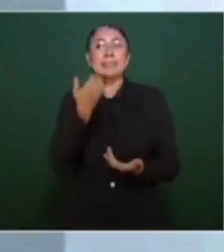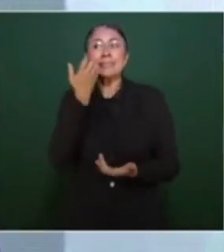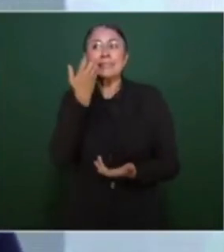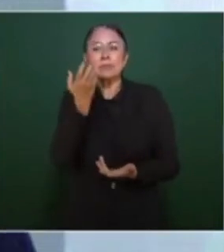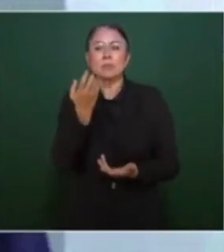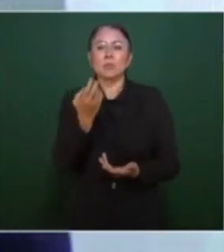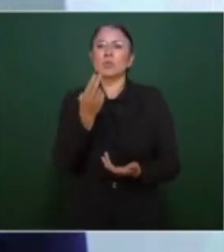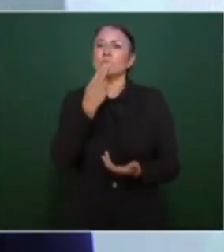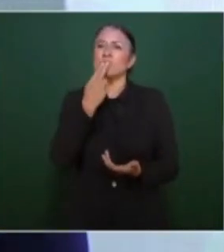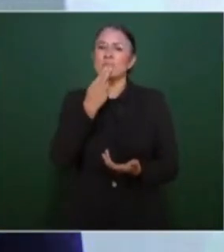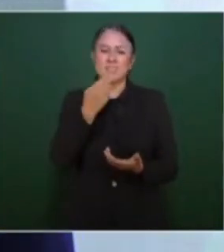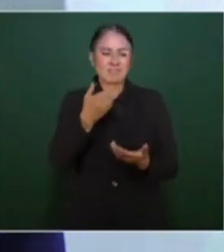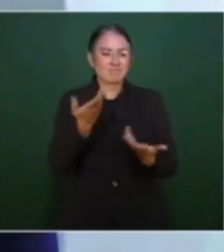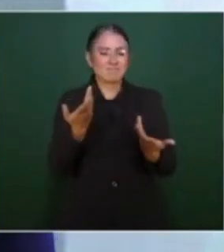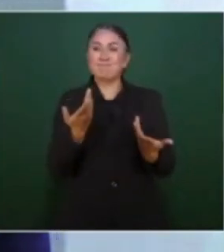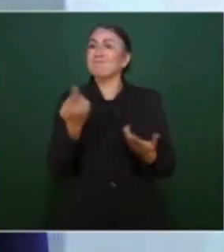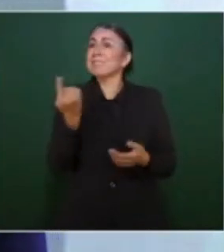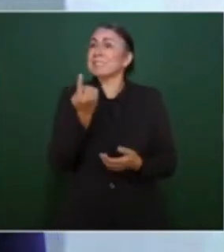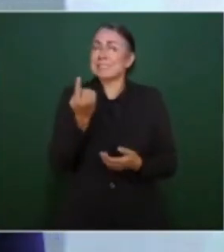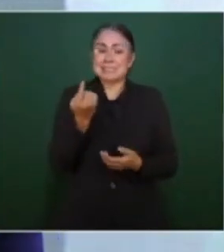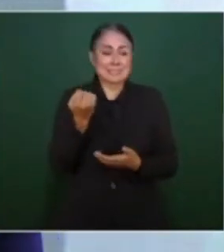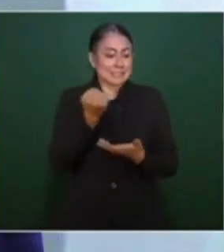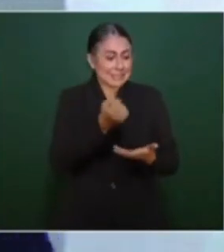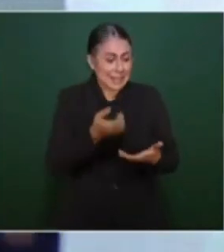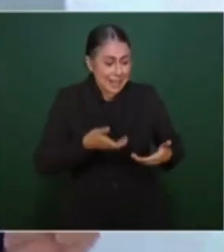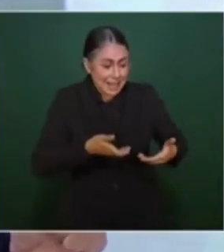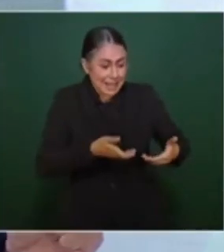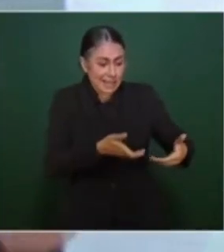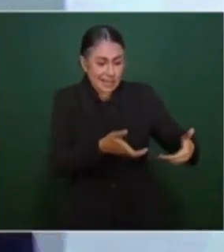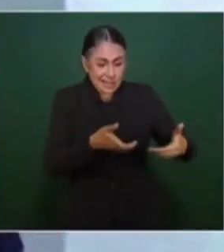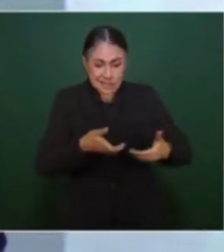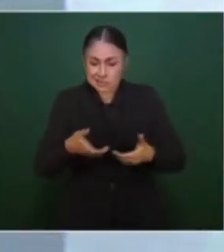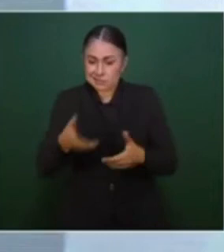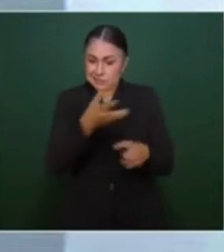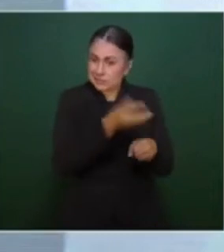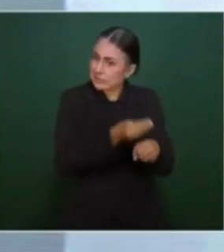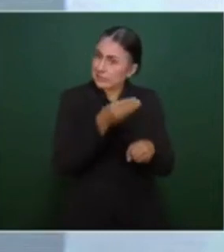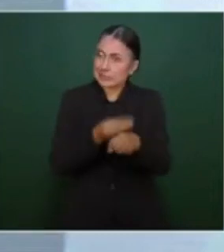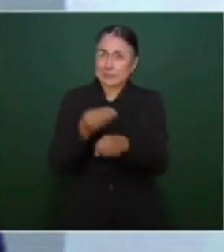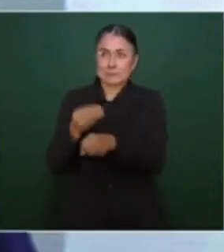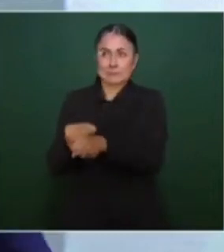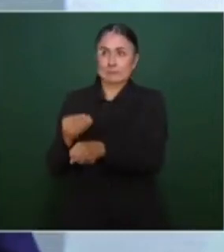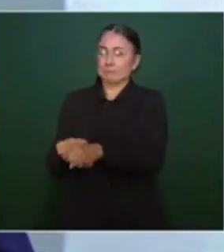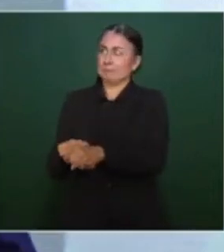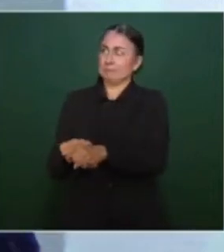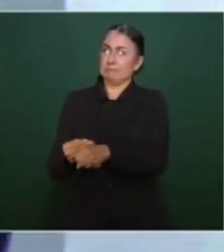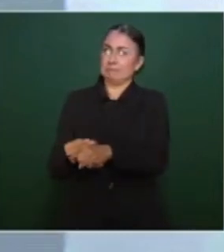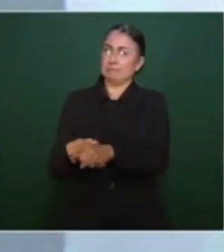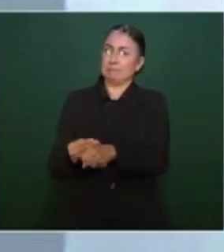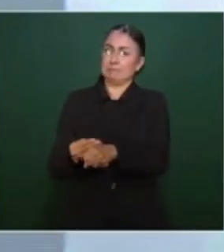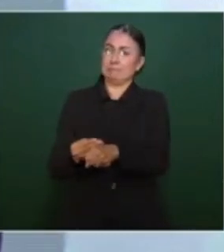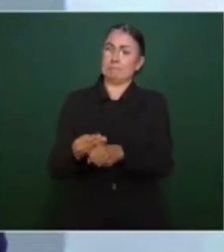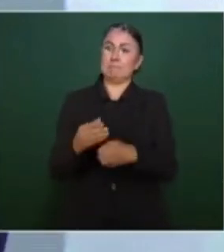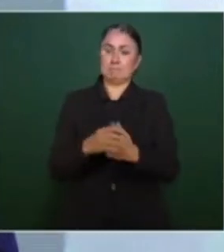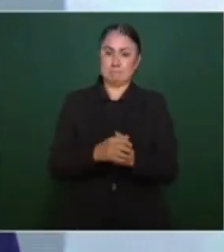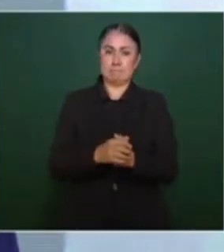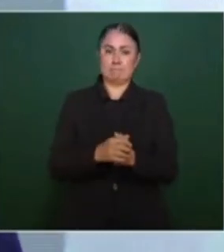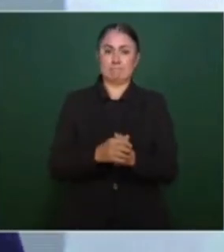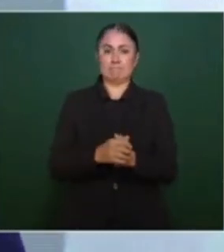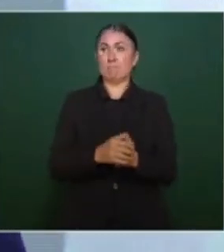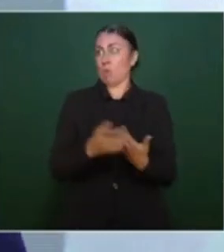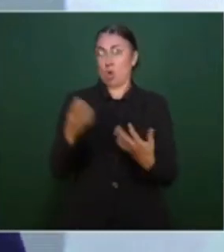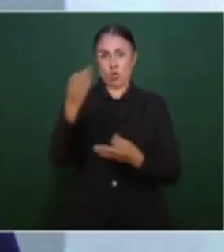para componer las calles. O sea, lo que van a aportar queda aquí